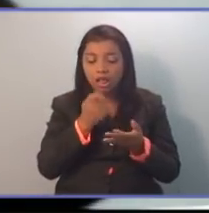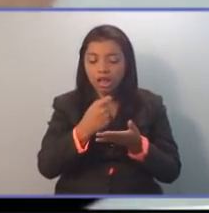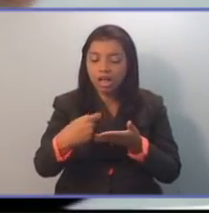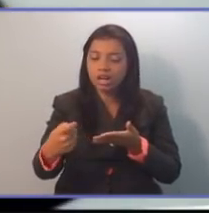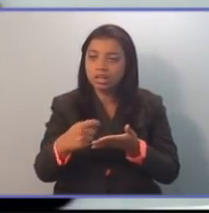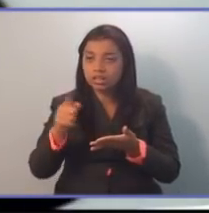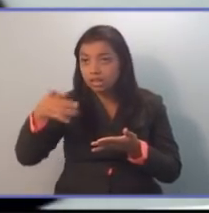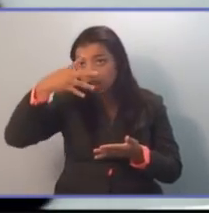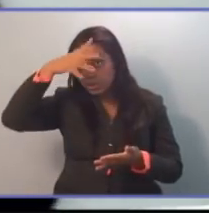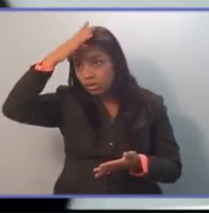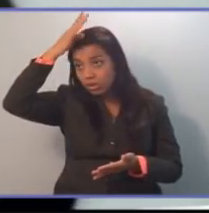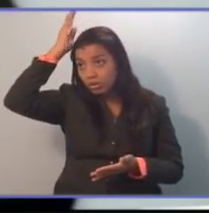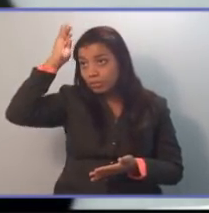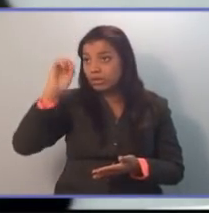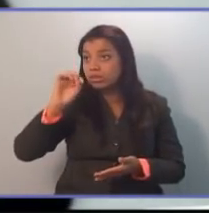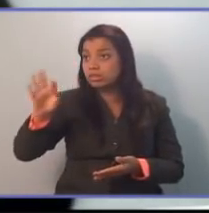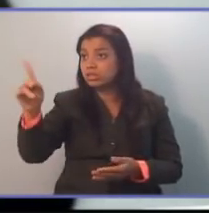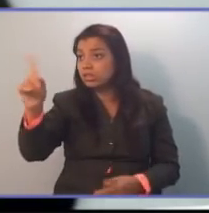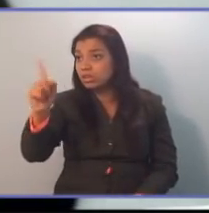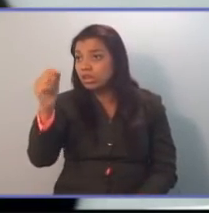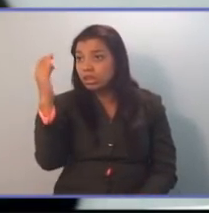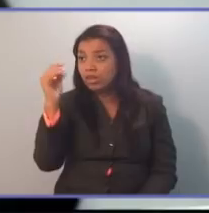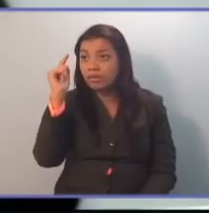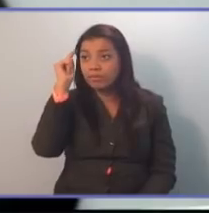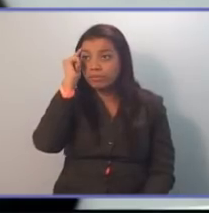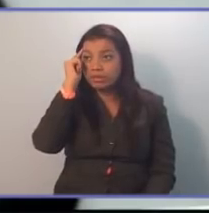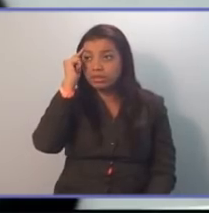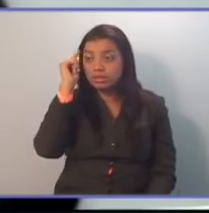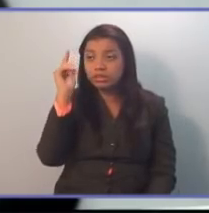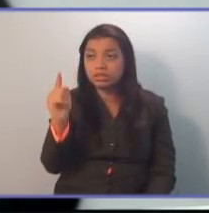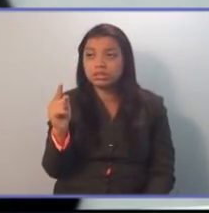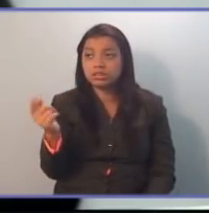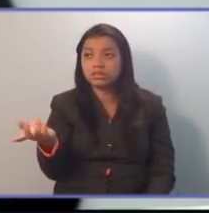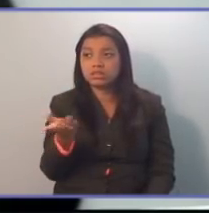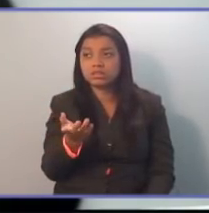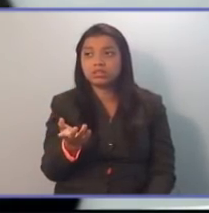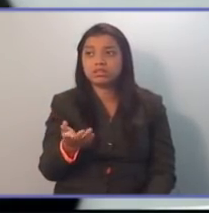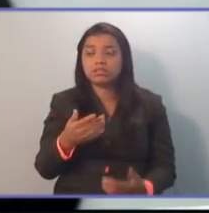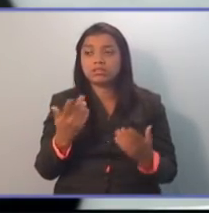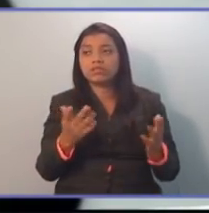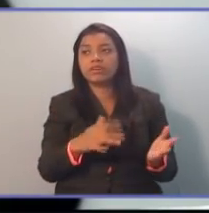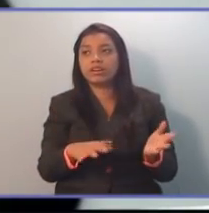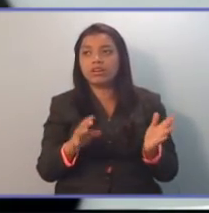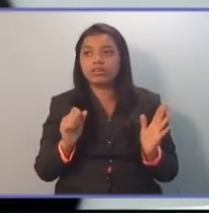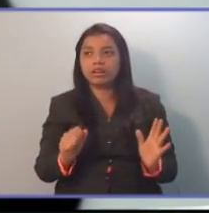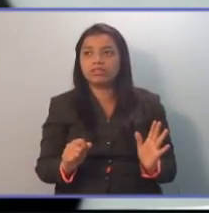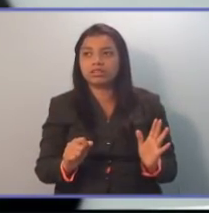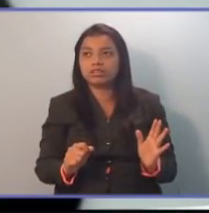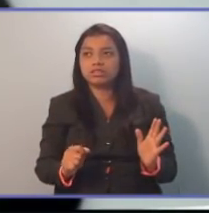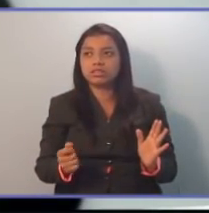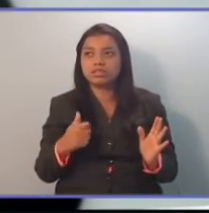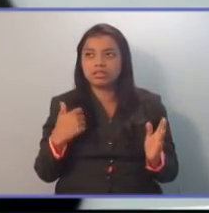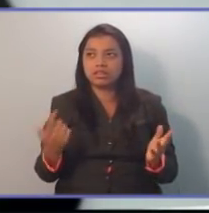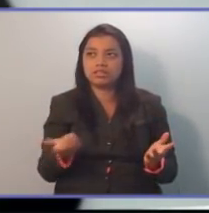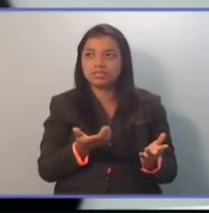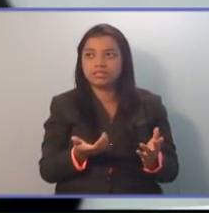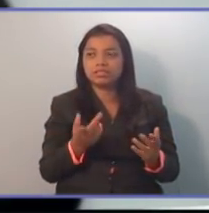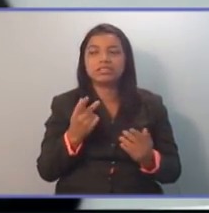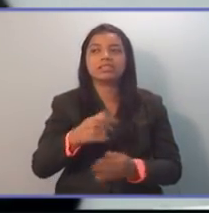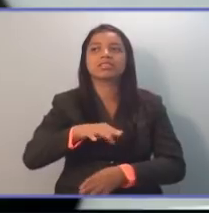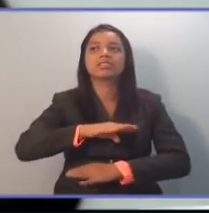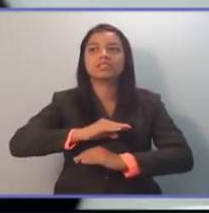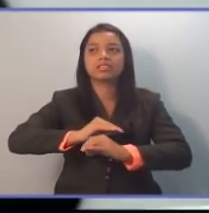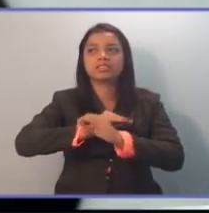más alto de sí, también limita. Y por supuesto, pues